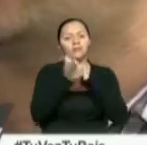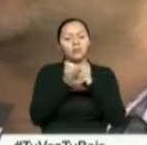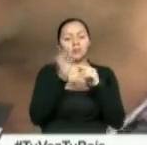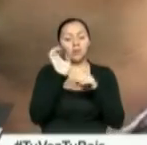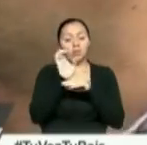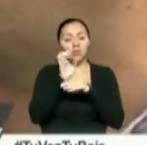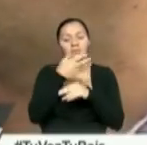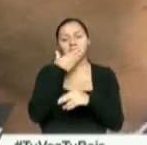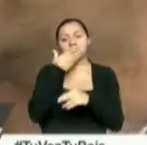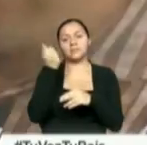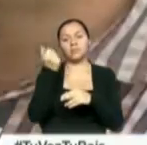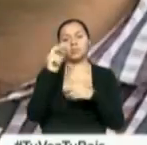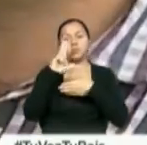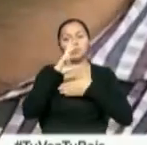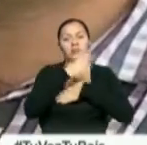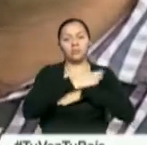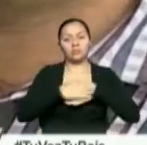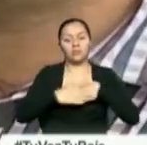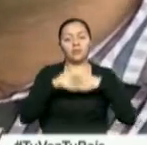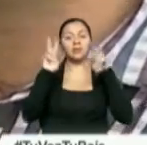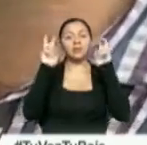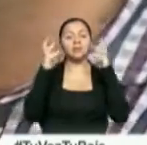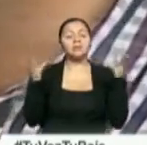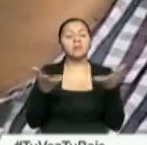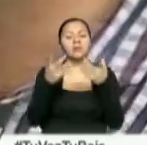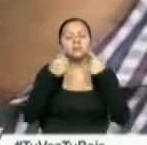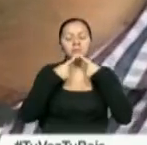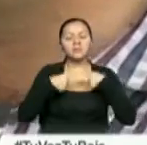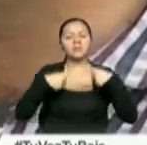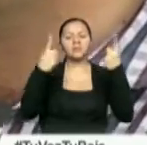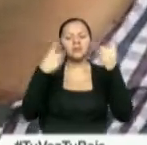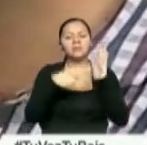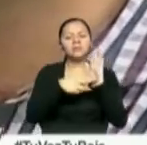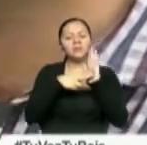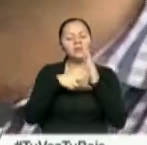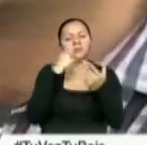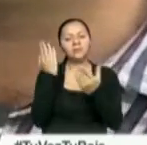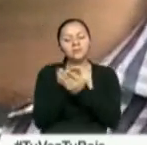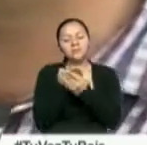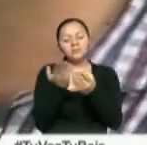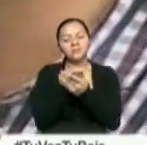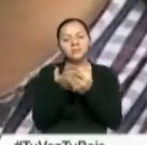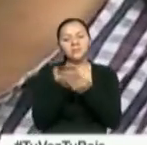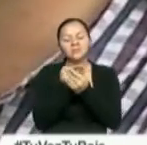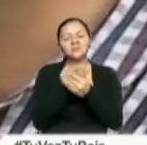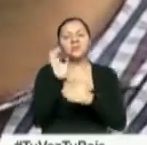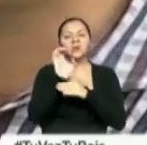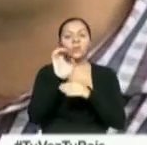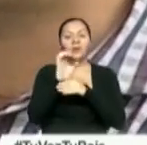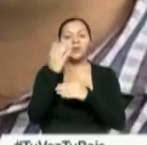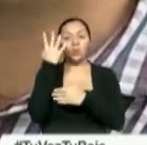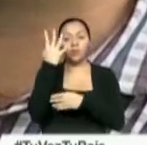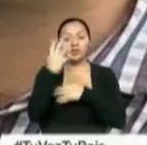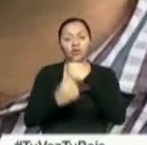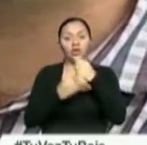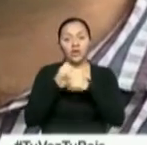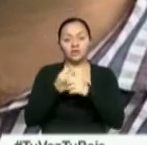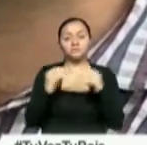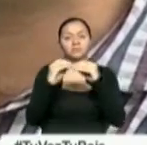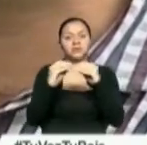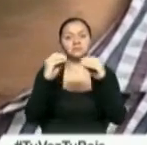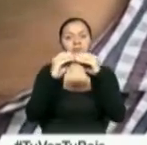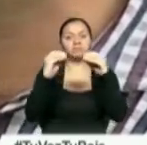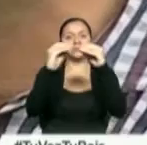importante de américa latina' en temas de publicaciones en revistas científicas indexadas de ecuador- es del país que por cuarto año consecutivo